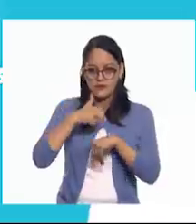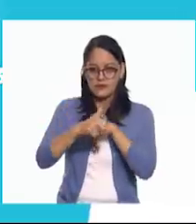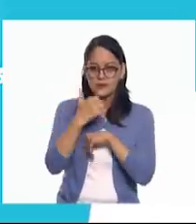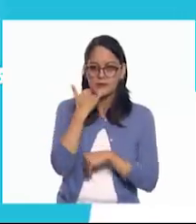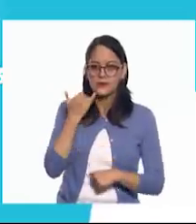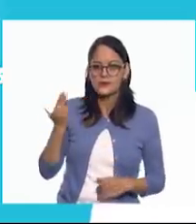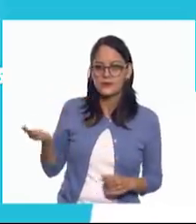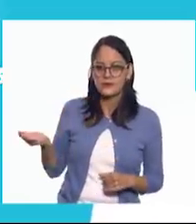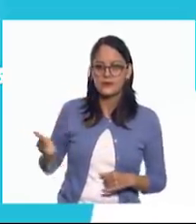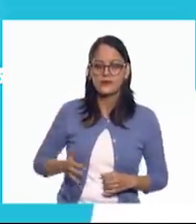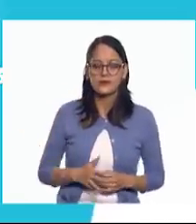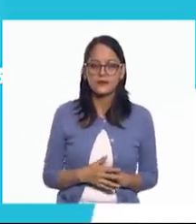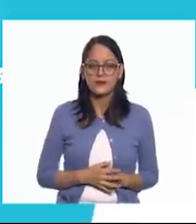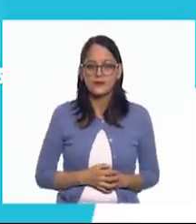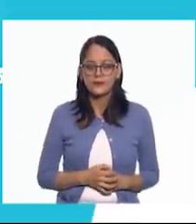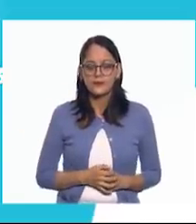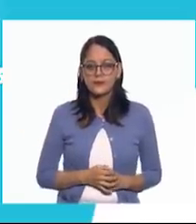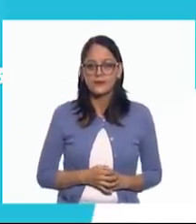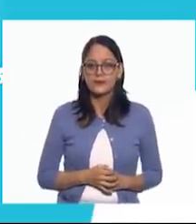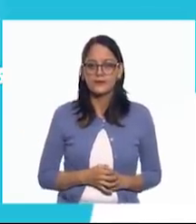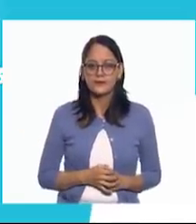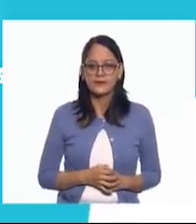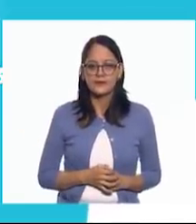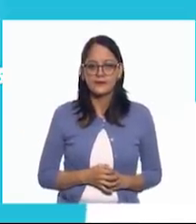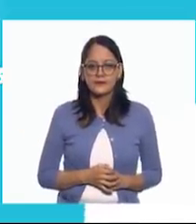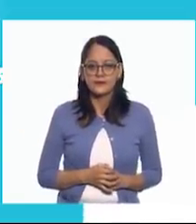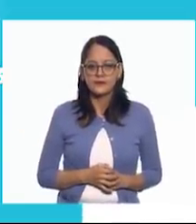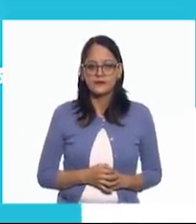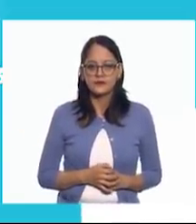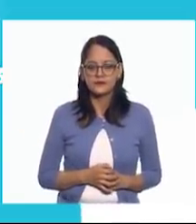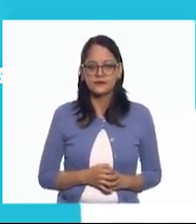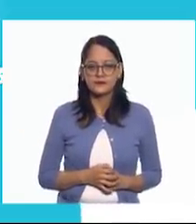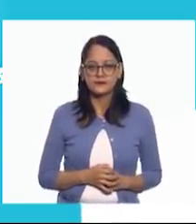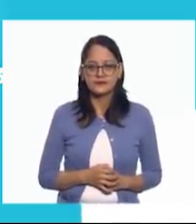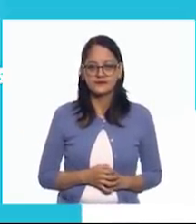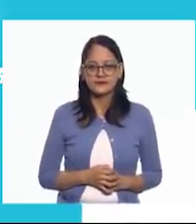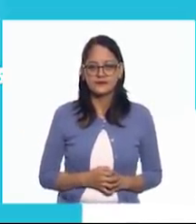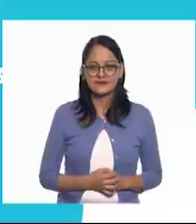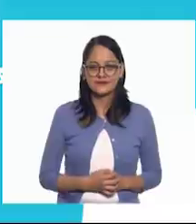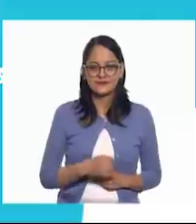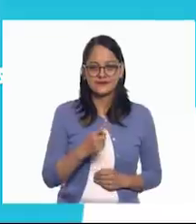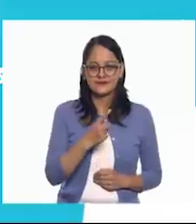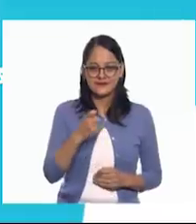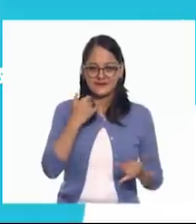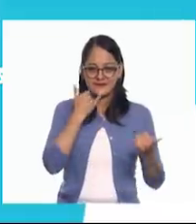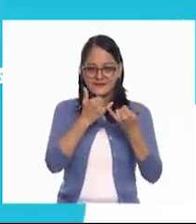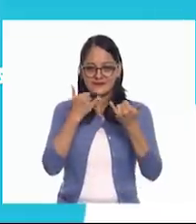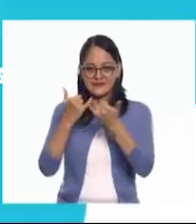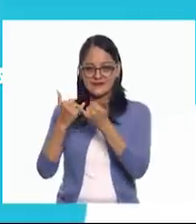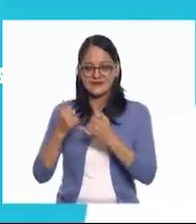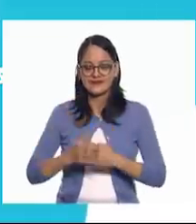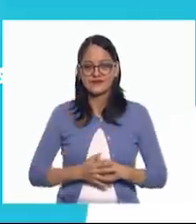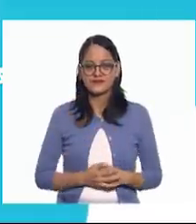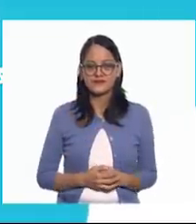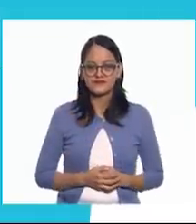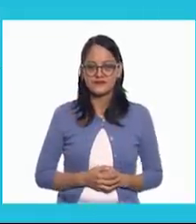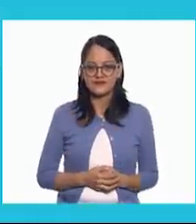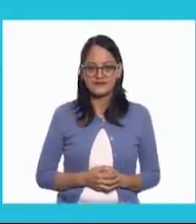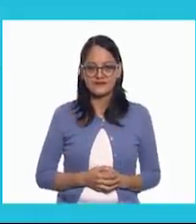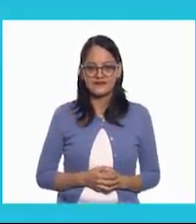teléfono 55 41 72 04 13. 100 líneas.